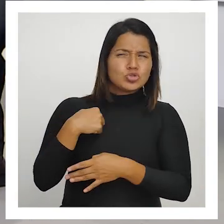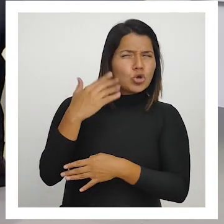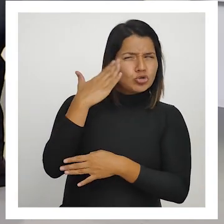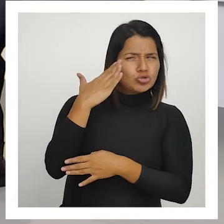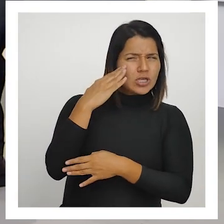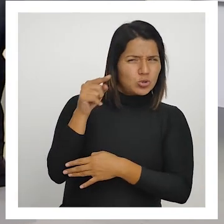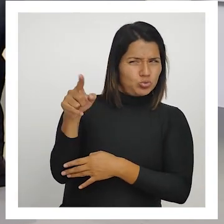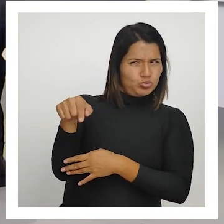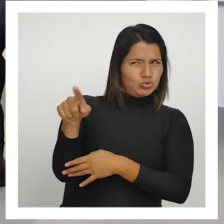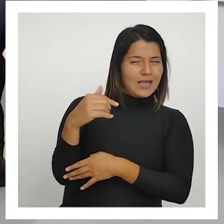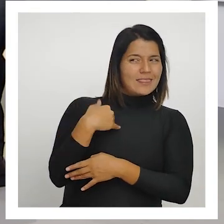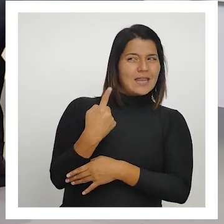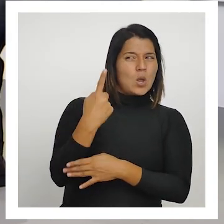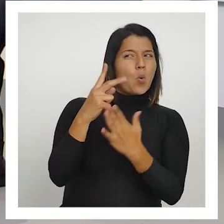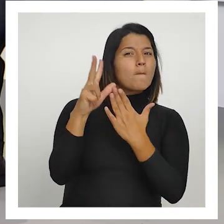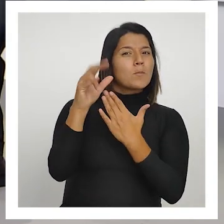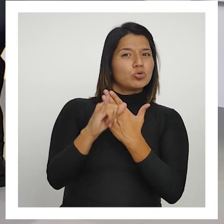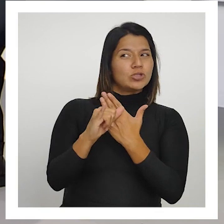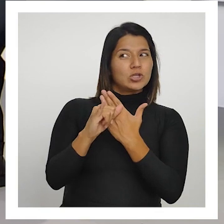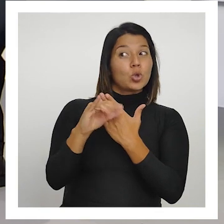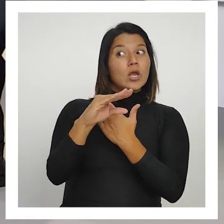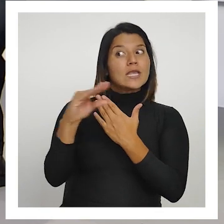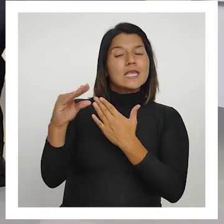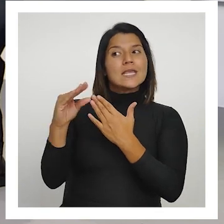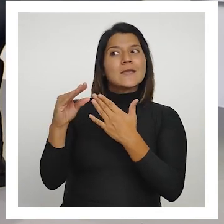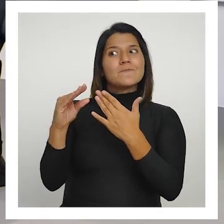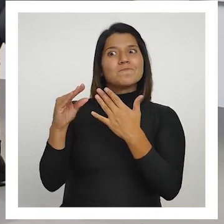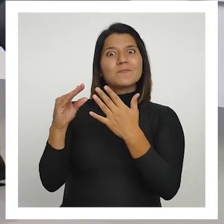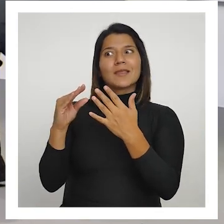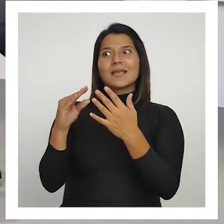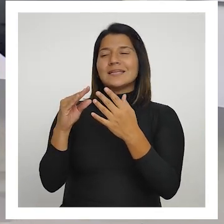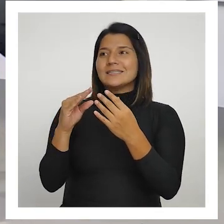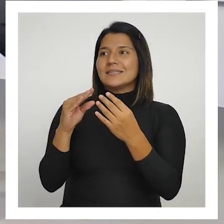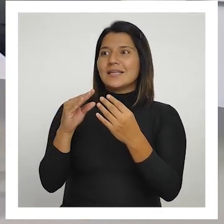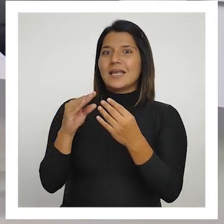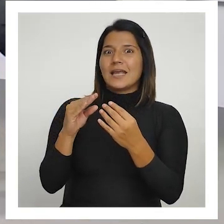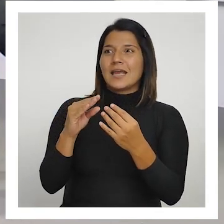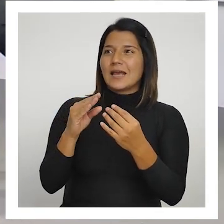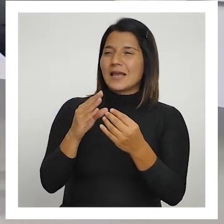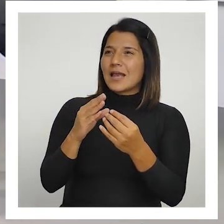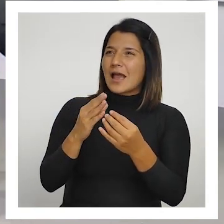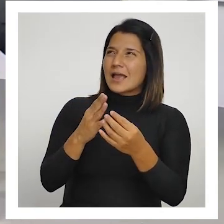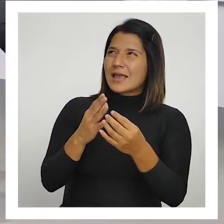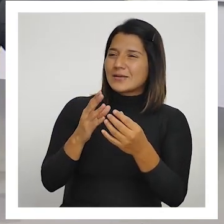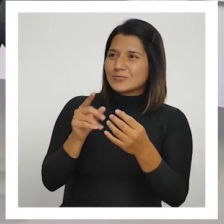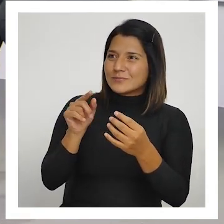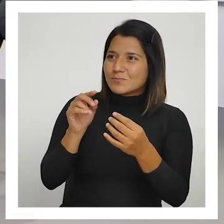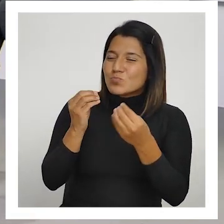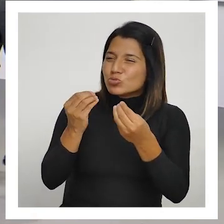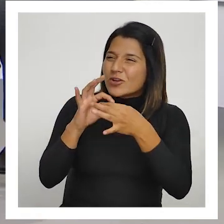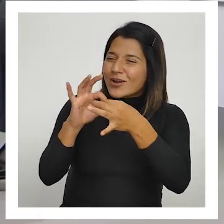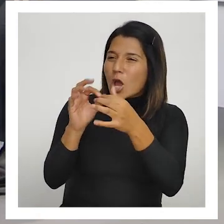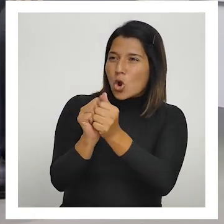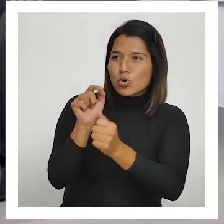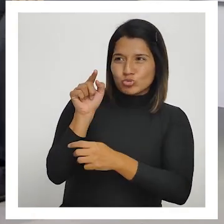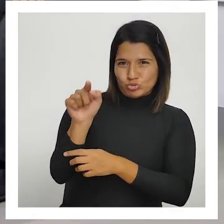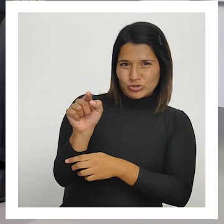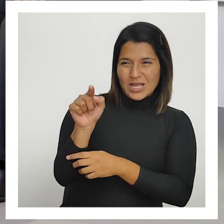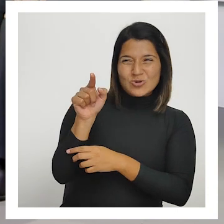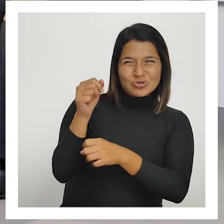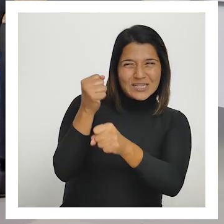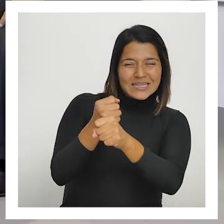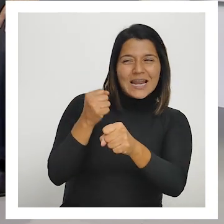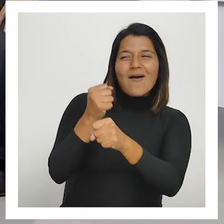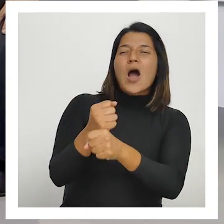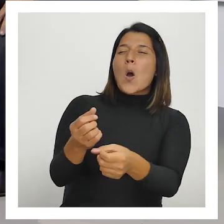ahí anda, que le ha impactado mucho a usted, y usted es muy proactiva en relación con ese proyecto. Usted me va a hablar de